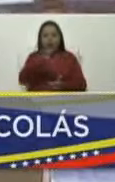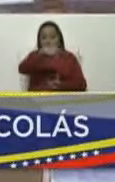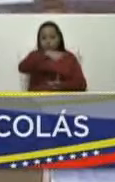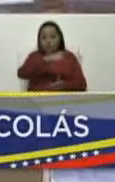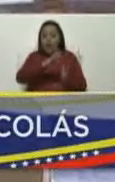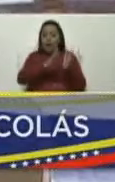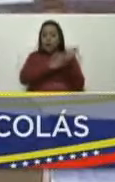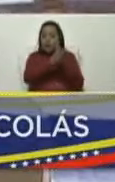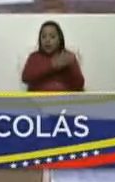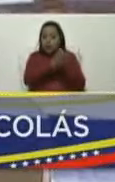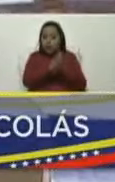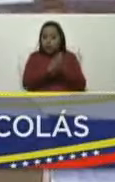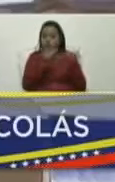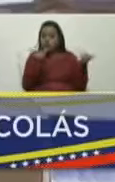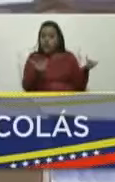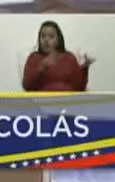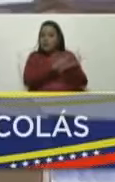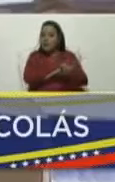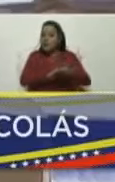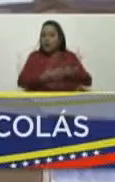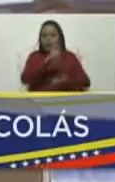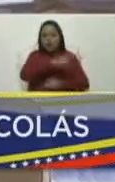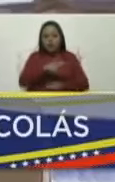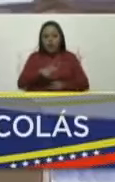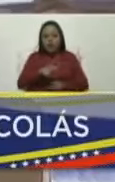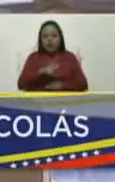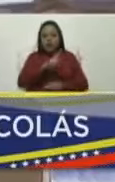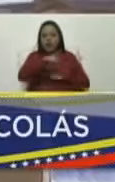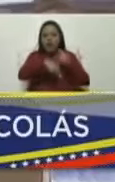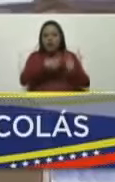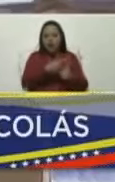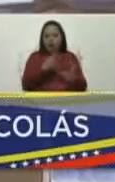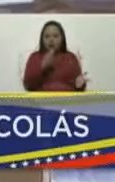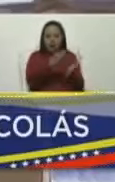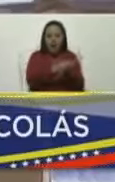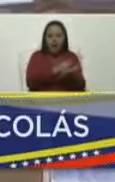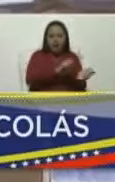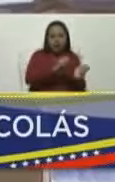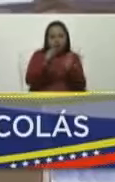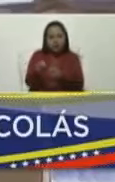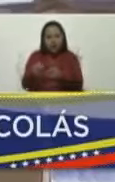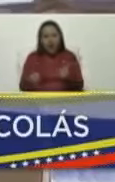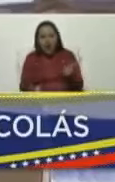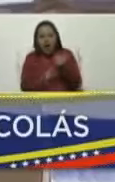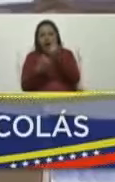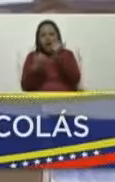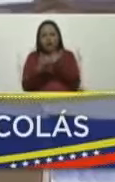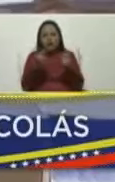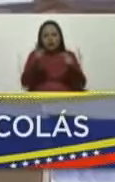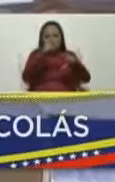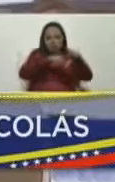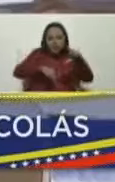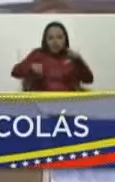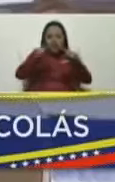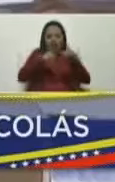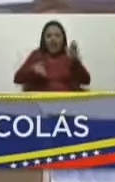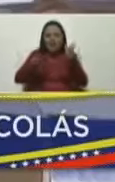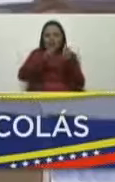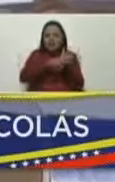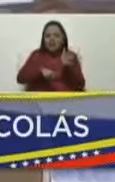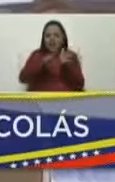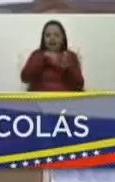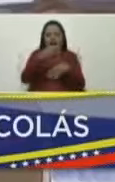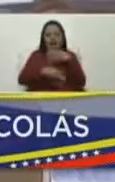emprendedores, que ya son millones, se convirtieron en el gran motor de ese círculo virtuoso para construir